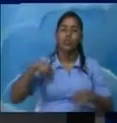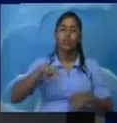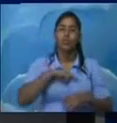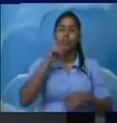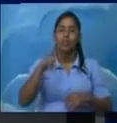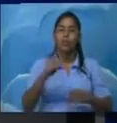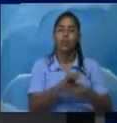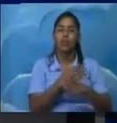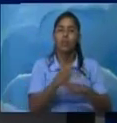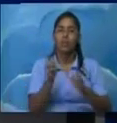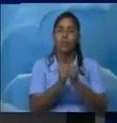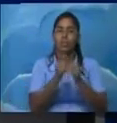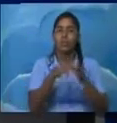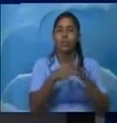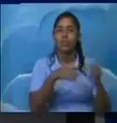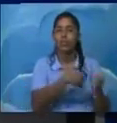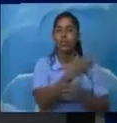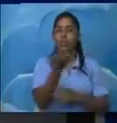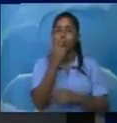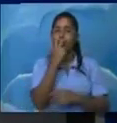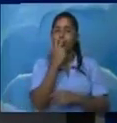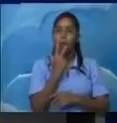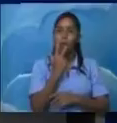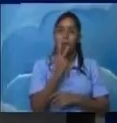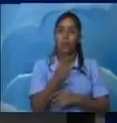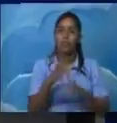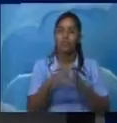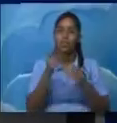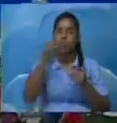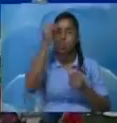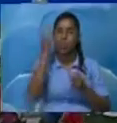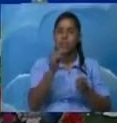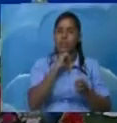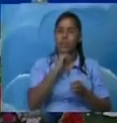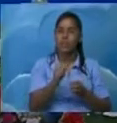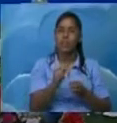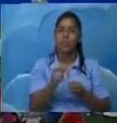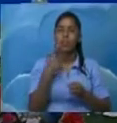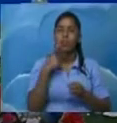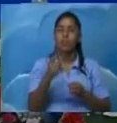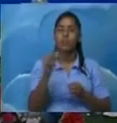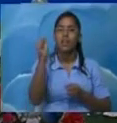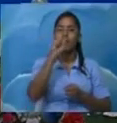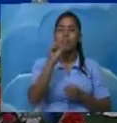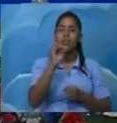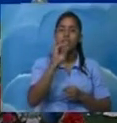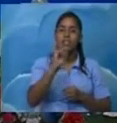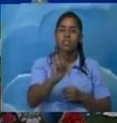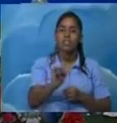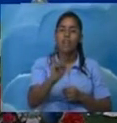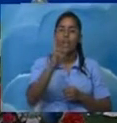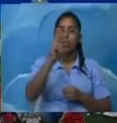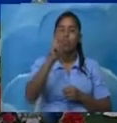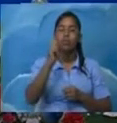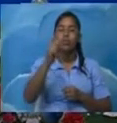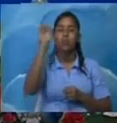también compartimos con los pobres. Amén. ¿Tú crees que es coincidencia? Le voy a preguntar a Saturnino, que es súper avispado. Vamos